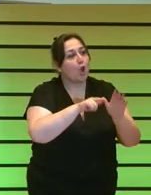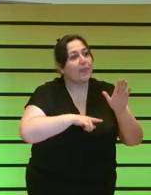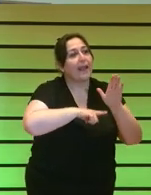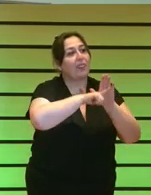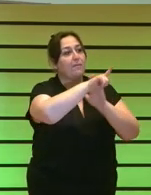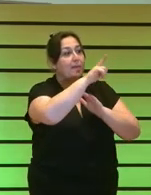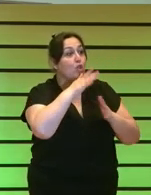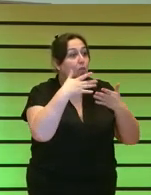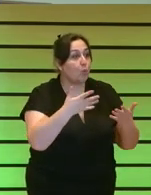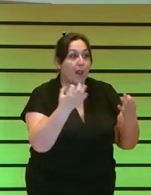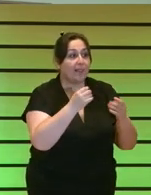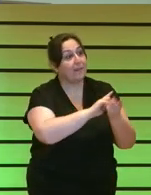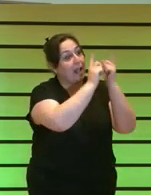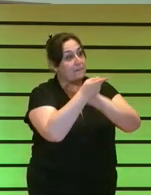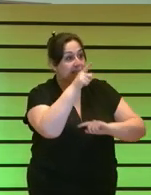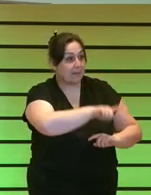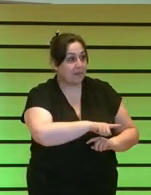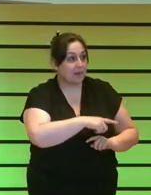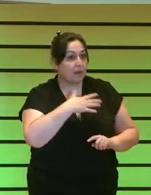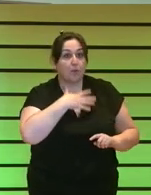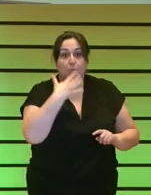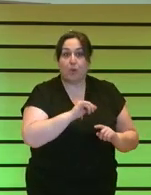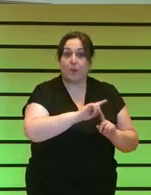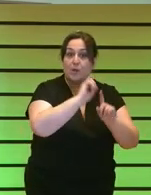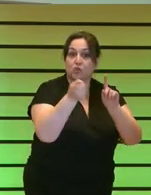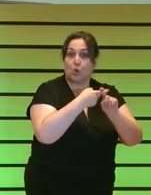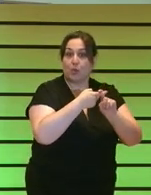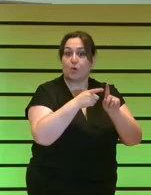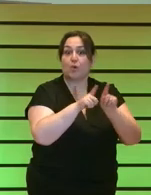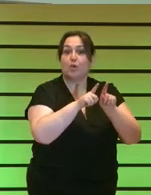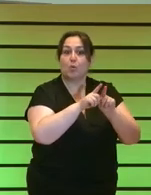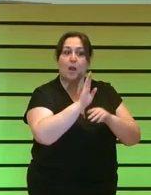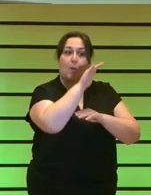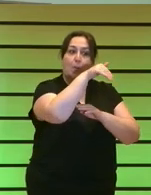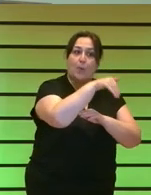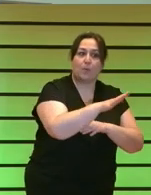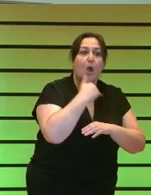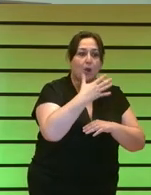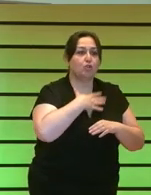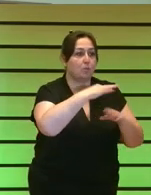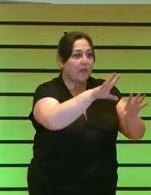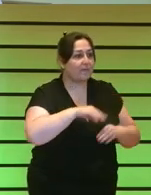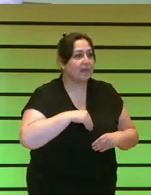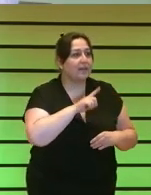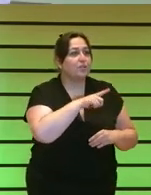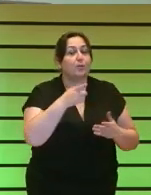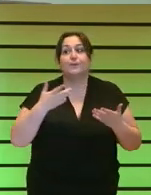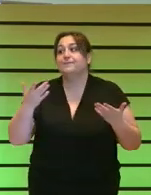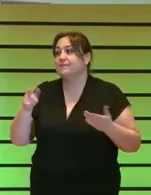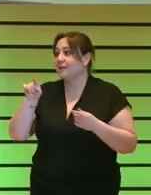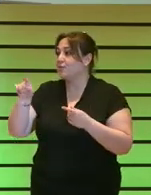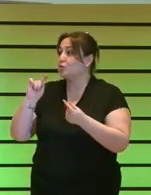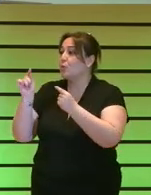debería cambiar también sería una solución el de crecimiento como algo viable que podríamos abordar esto es un debate